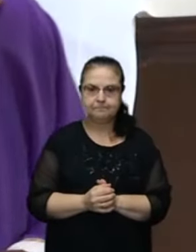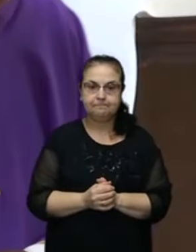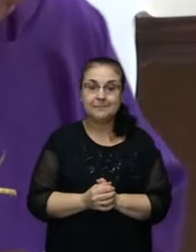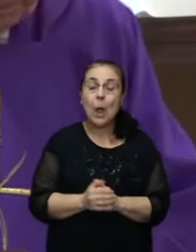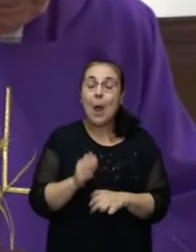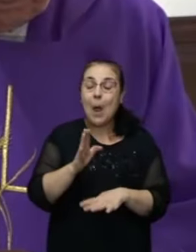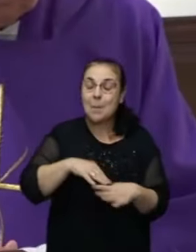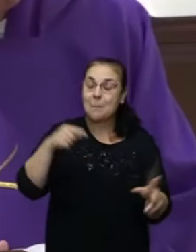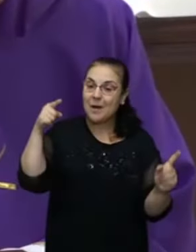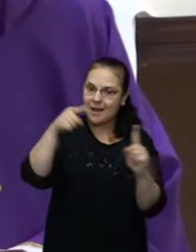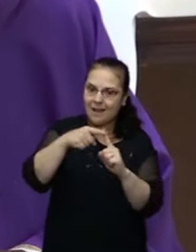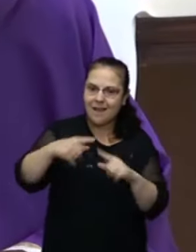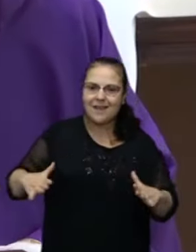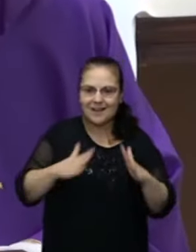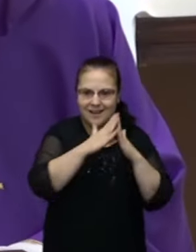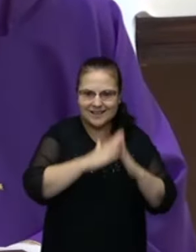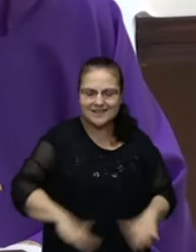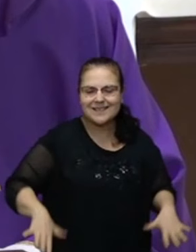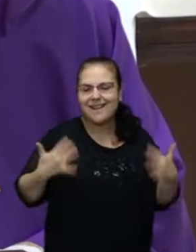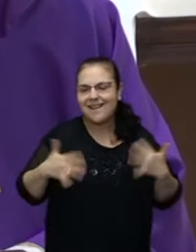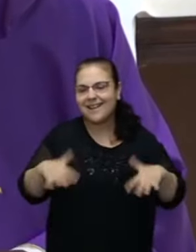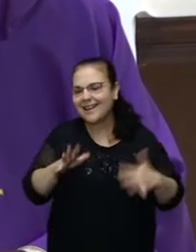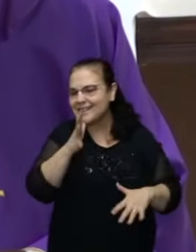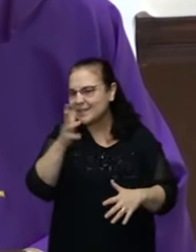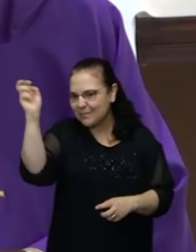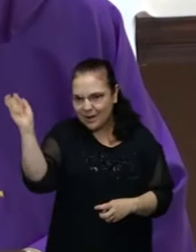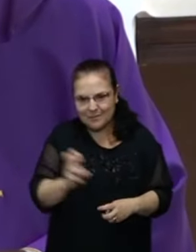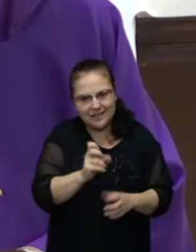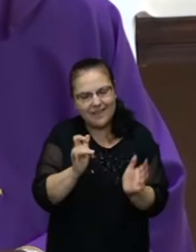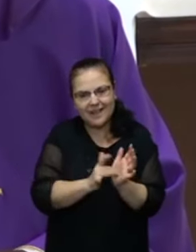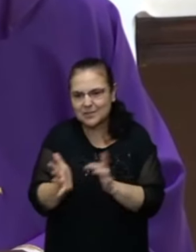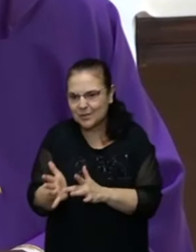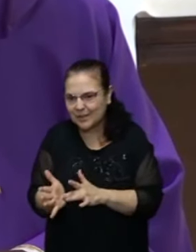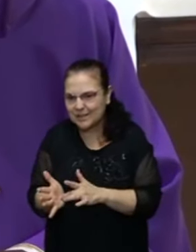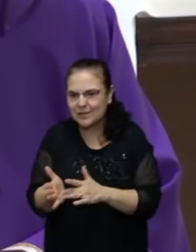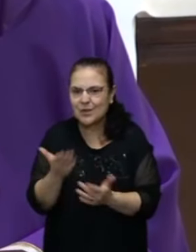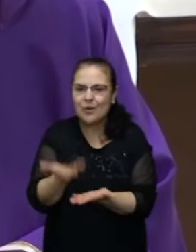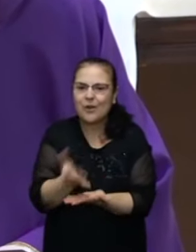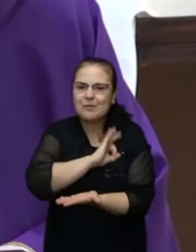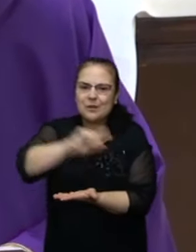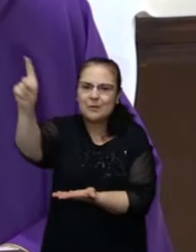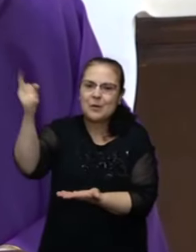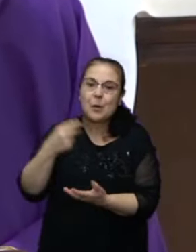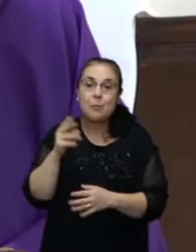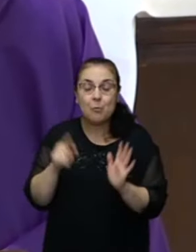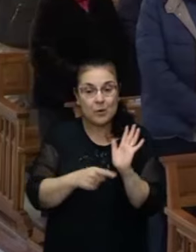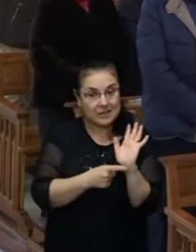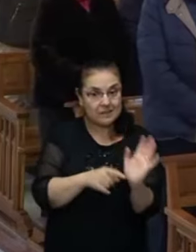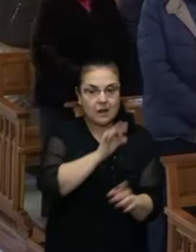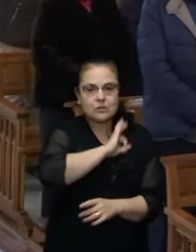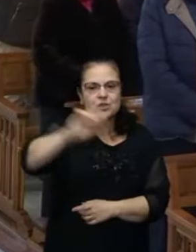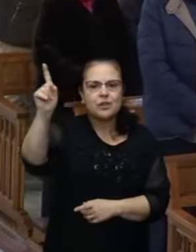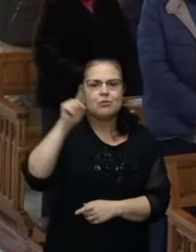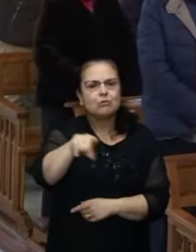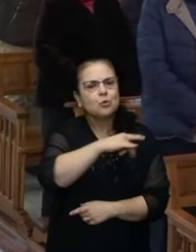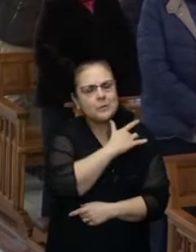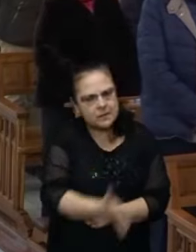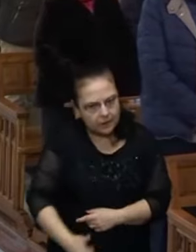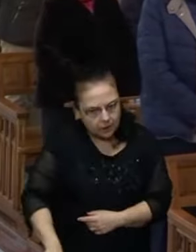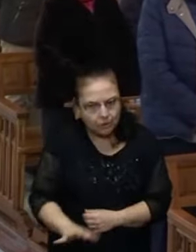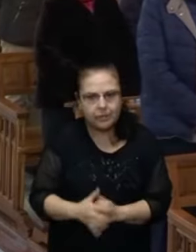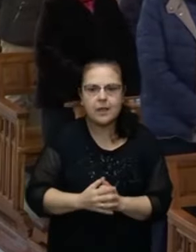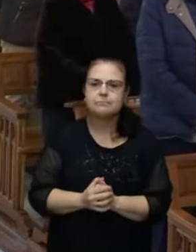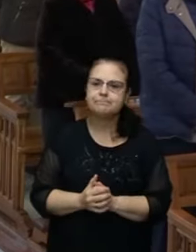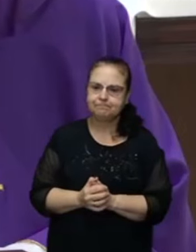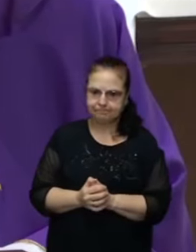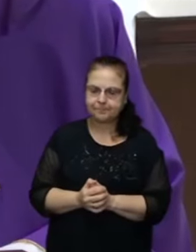Para que la Iglesia pueda alegrarse por la venida de Jesucristo, roguemos al Señor. Muéstranos, Señor, tu